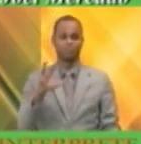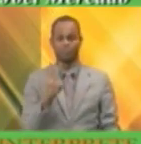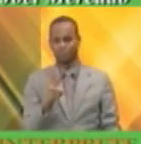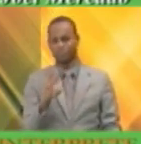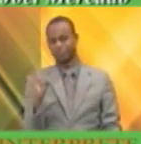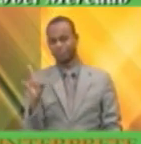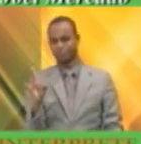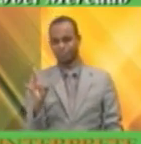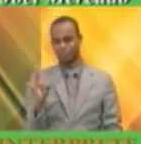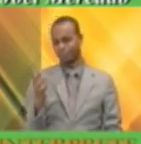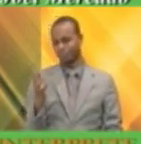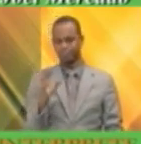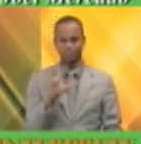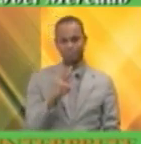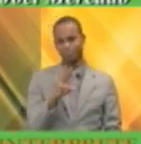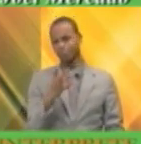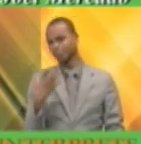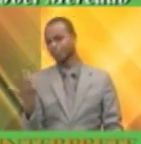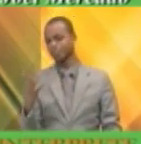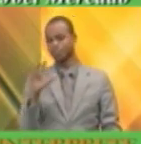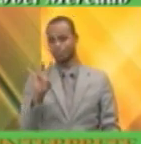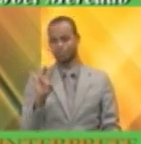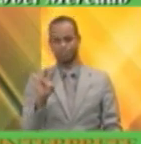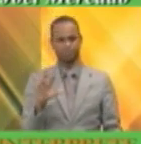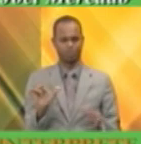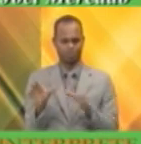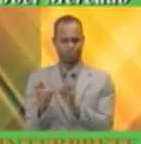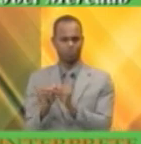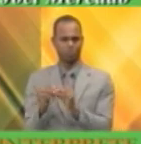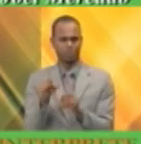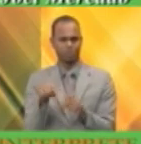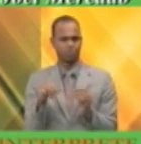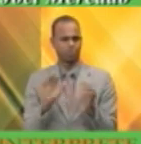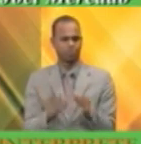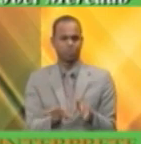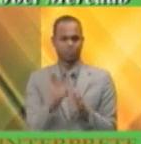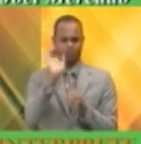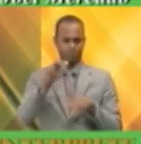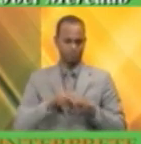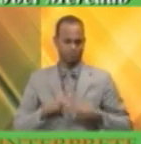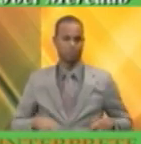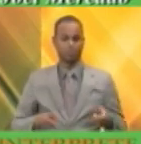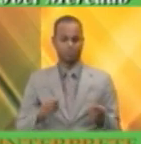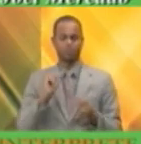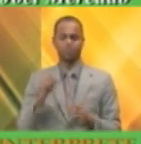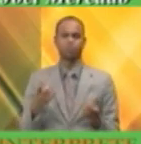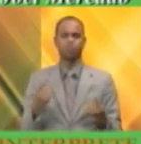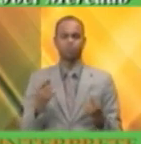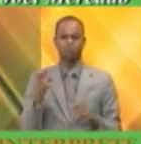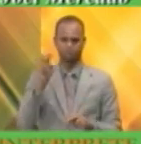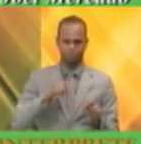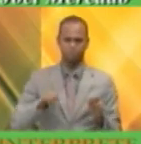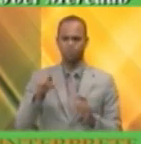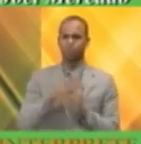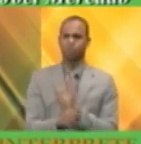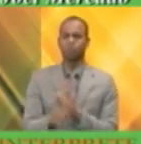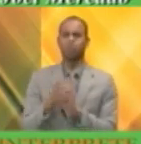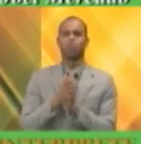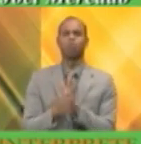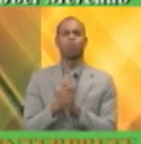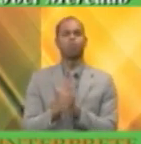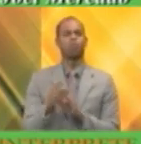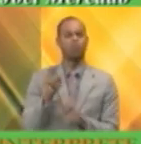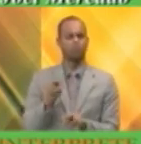7 clubes que practican el baloncesto y de ahí nosotros, es una plataforma de nosotros recuperar atletas